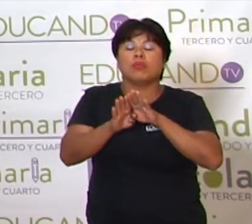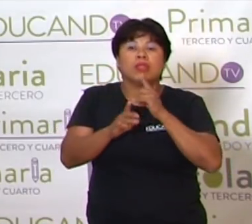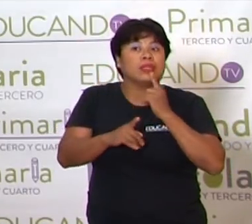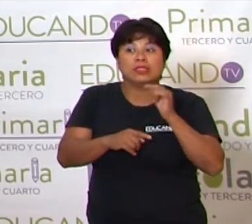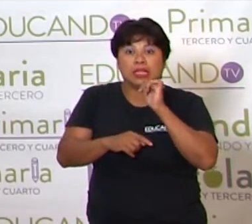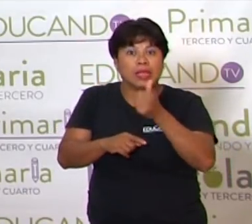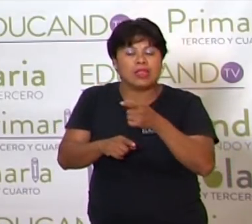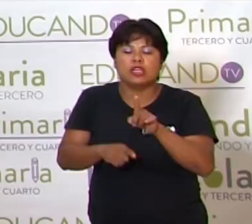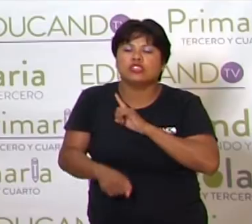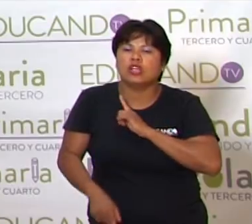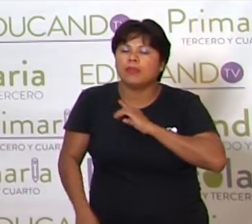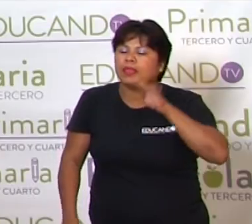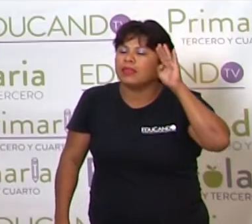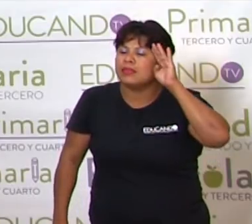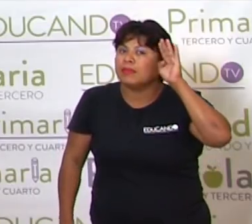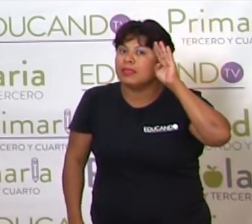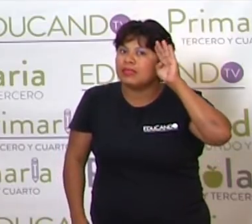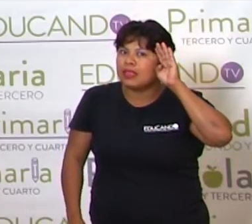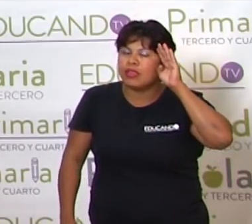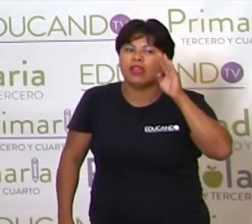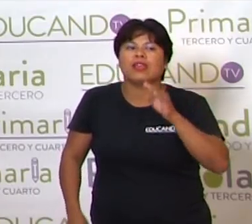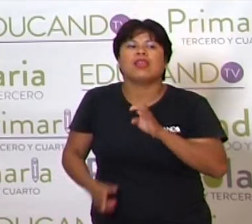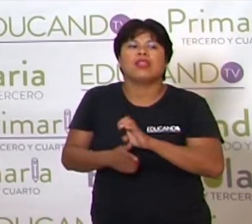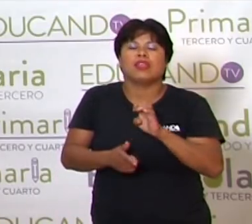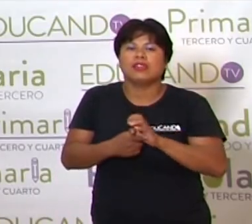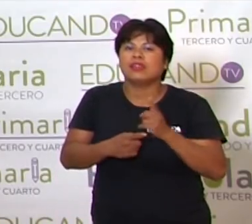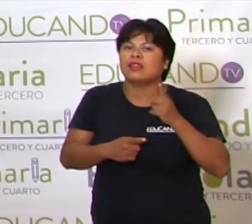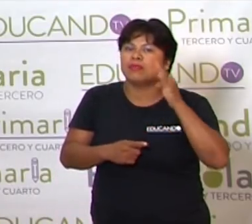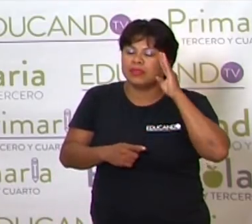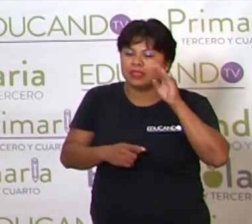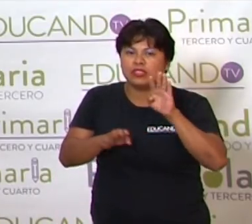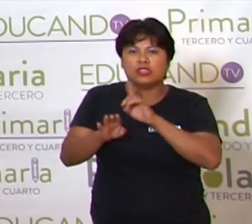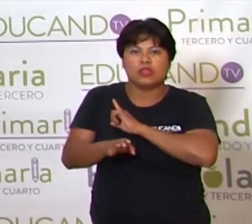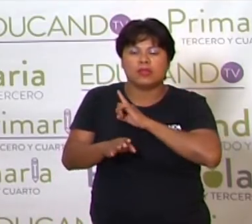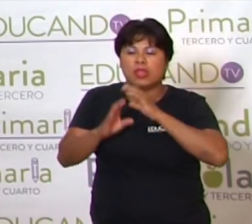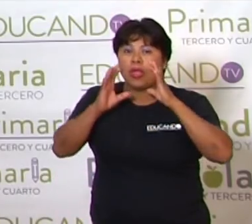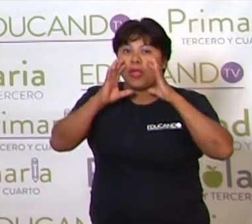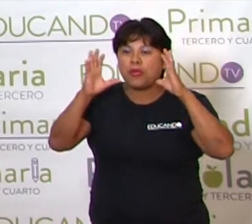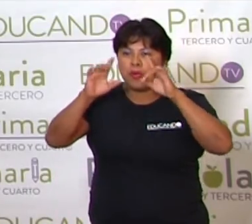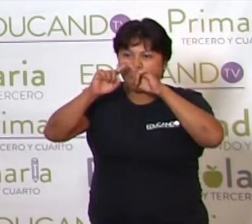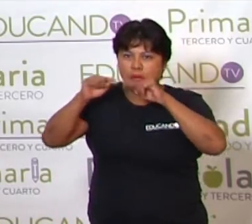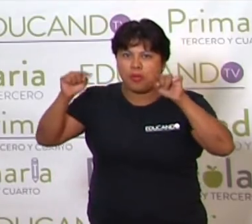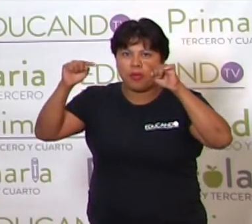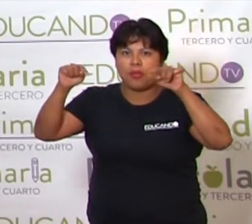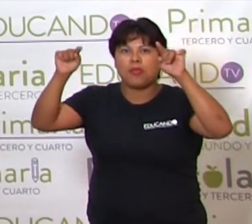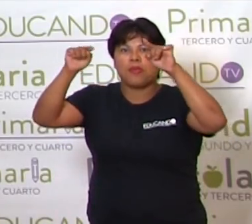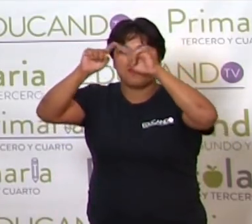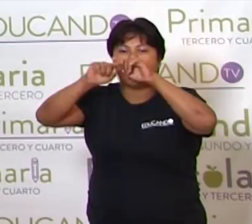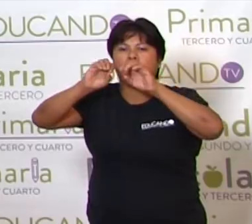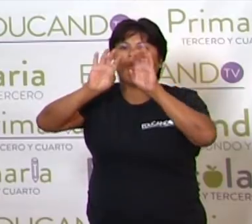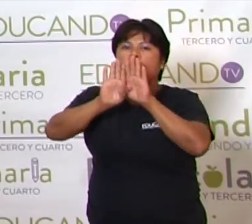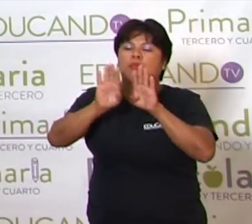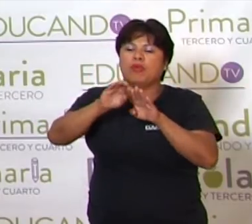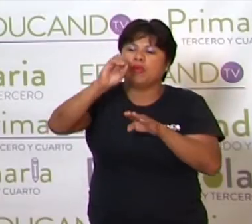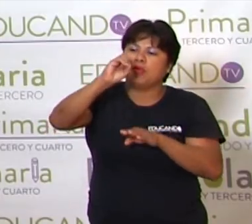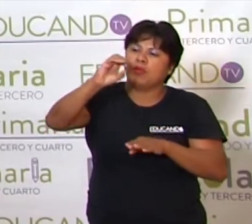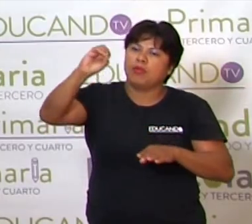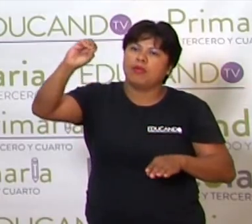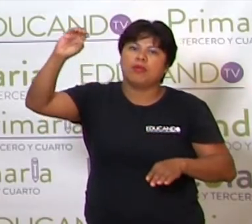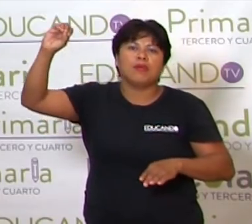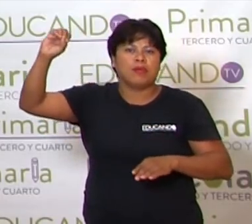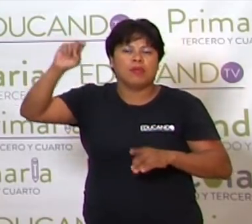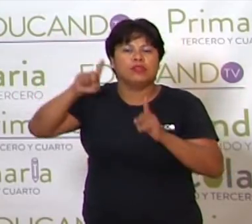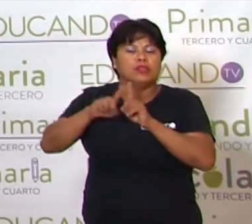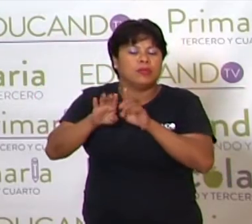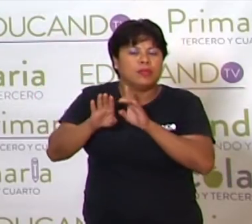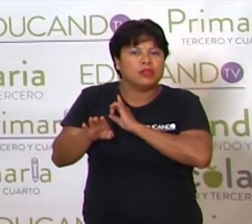nadie, lo está pensando, entonces, ¿qué les parece que yo haga mi globo correspondiente